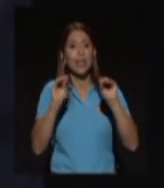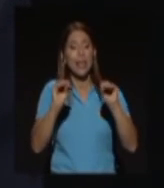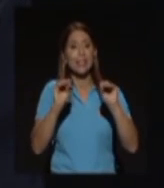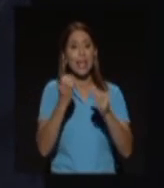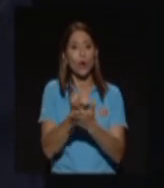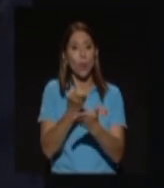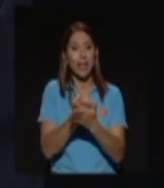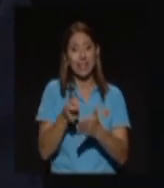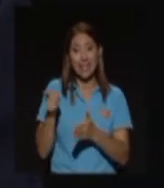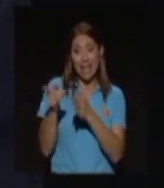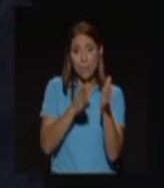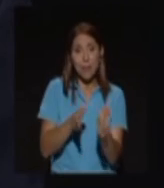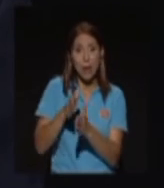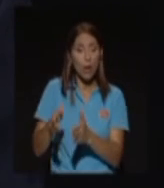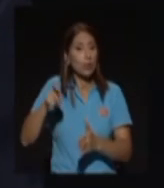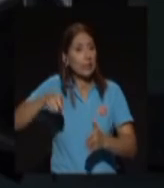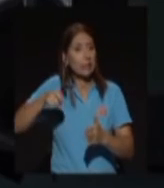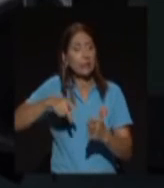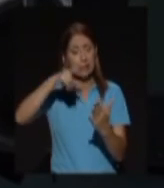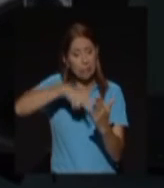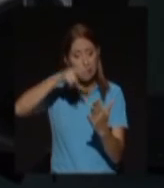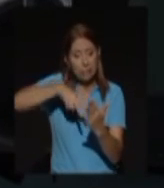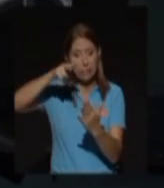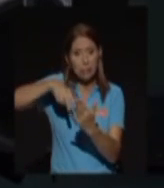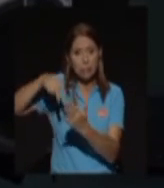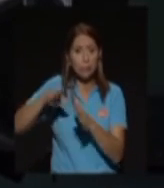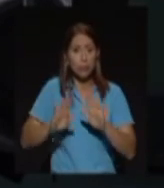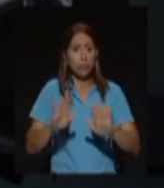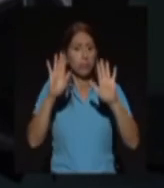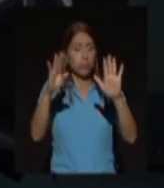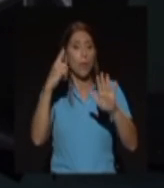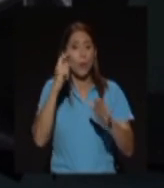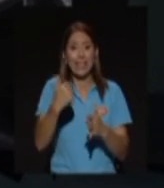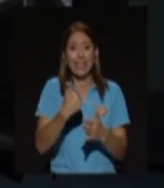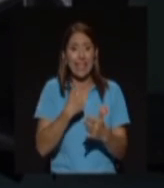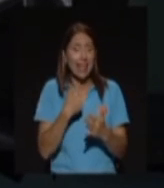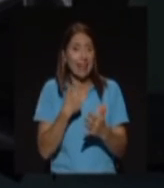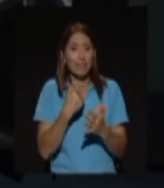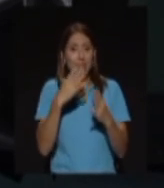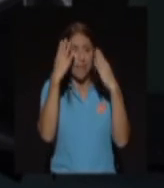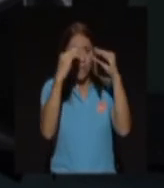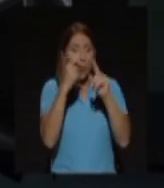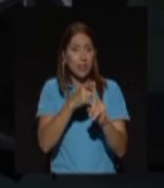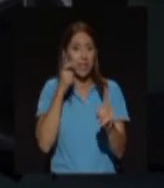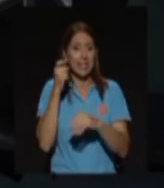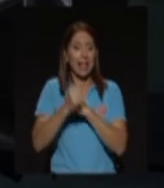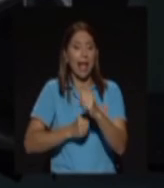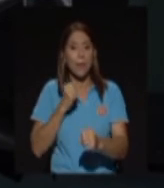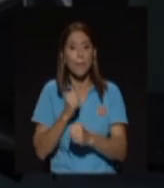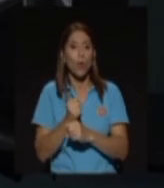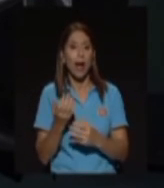una lectura fabulosa, ¿verdad?, porque abarca escritos desde la época